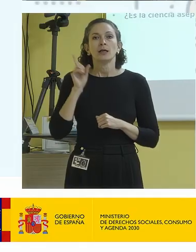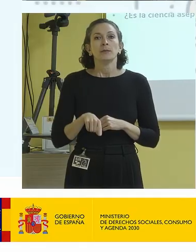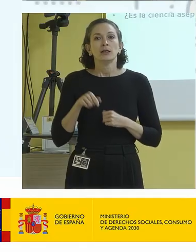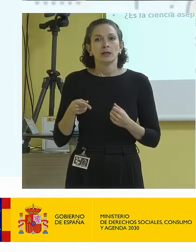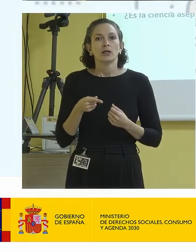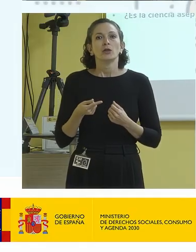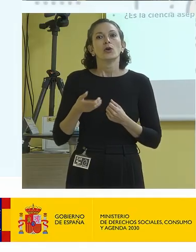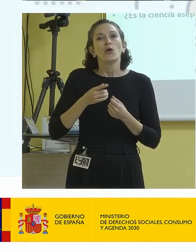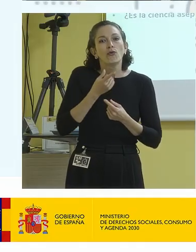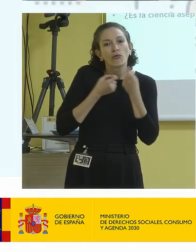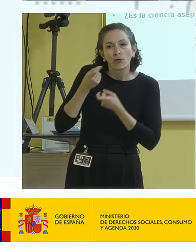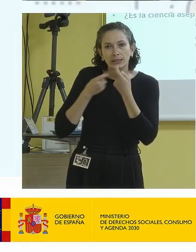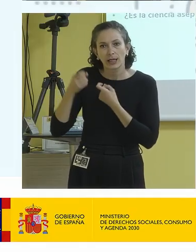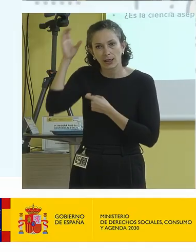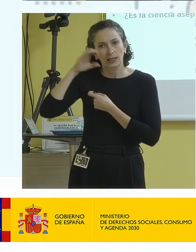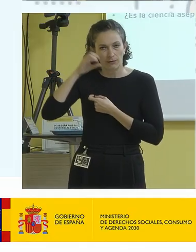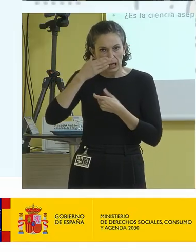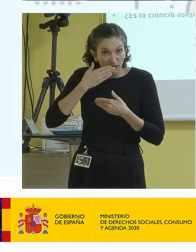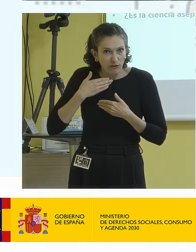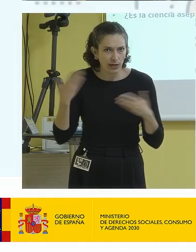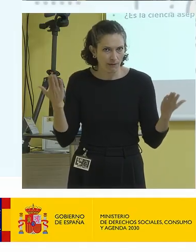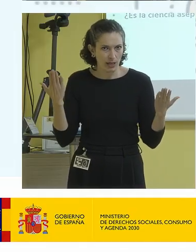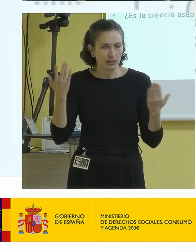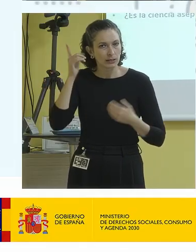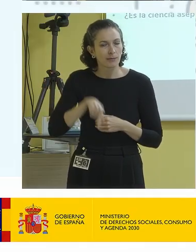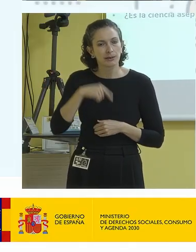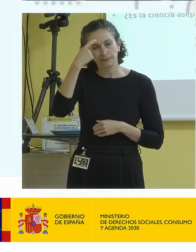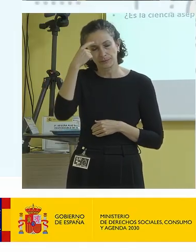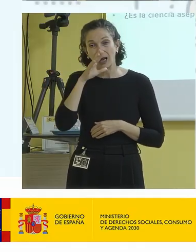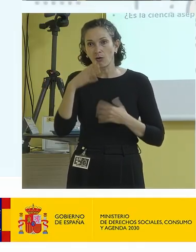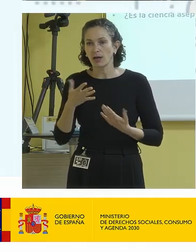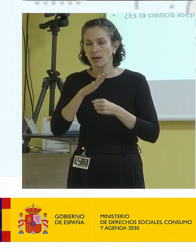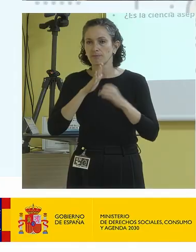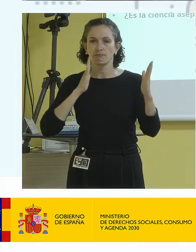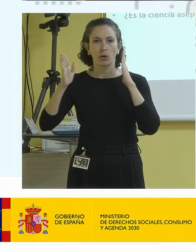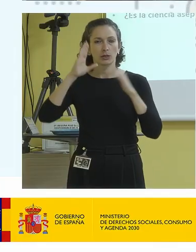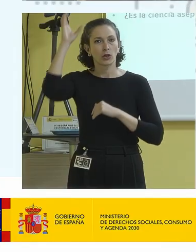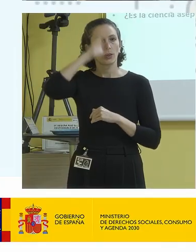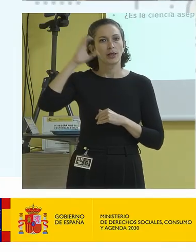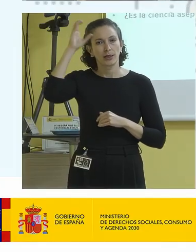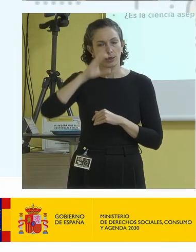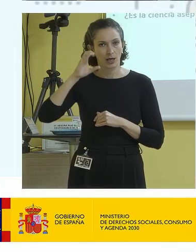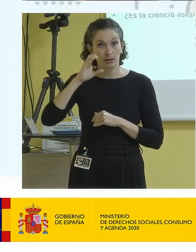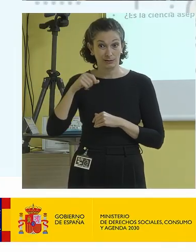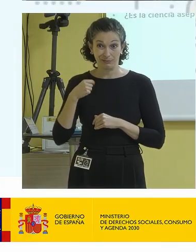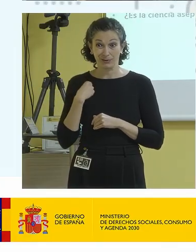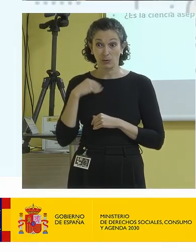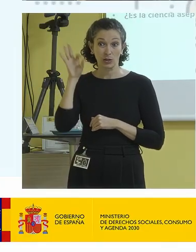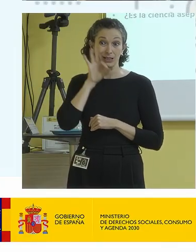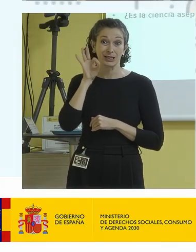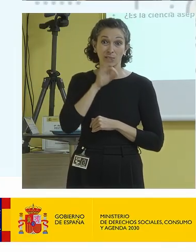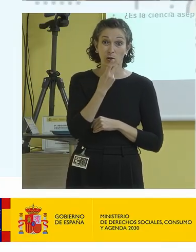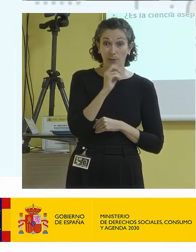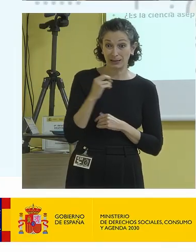fuentes científicas fiables y ser conscientes de que estamos en un momento en la ciencia que hemos evolucionado durante todo el siglo XX a la